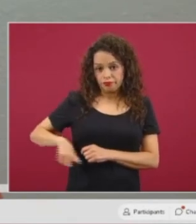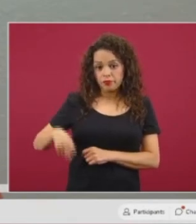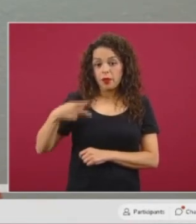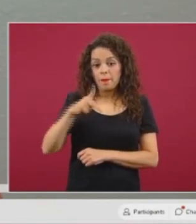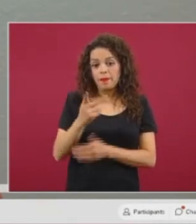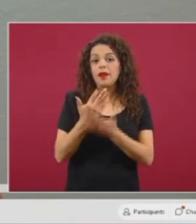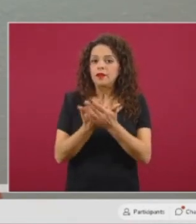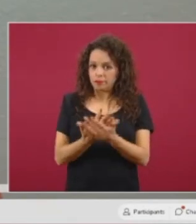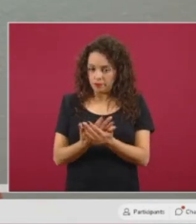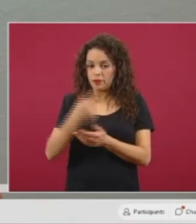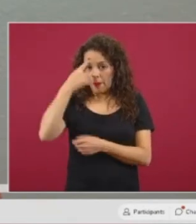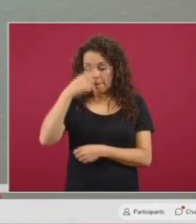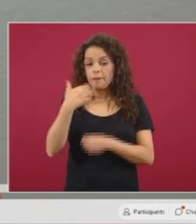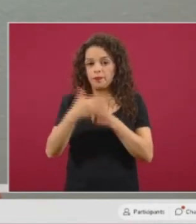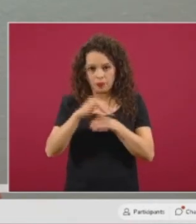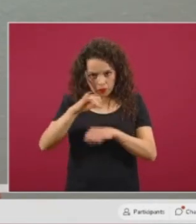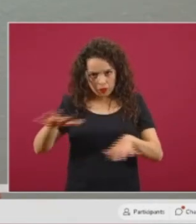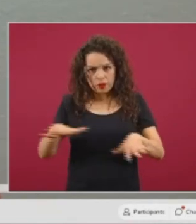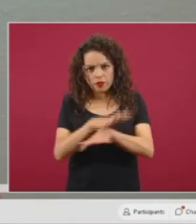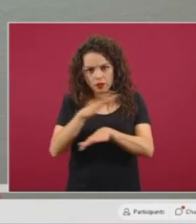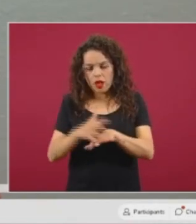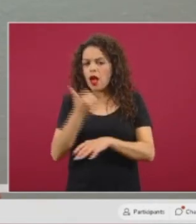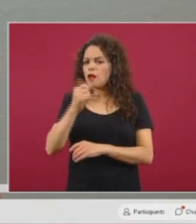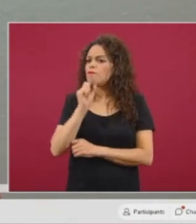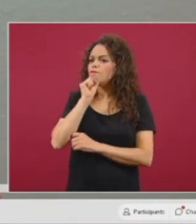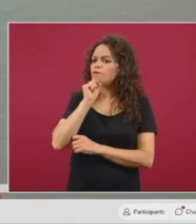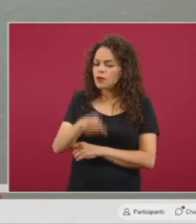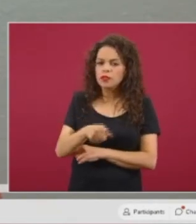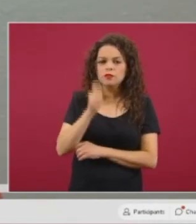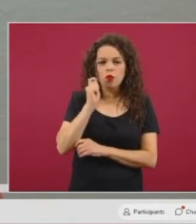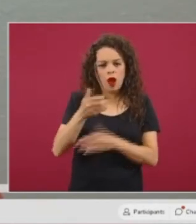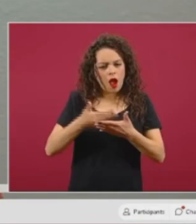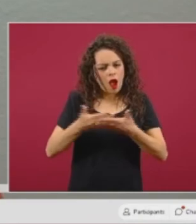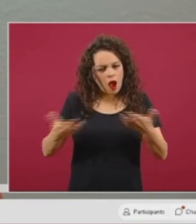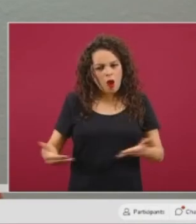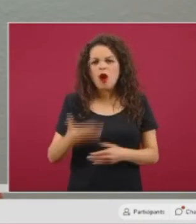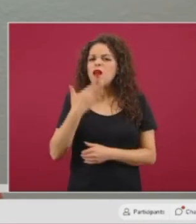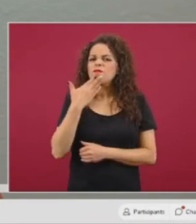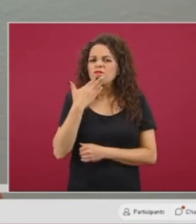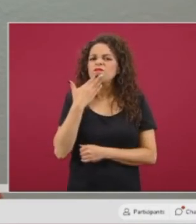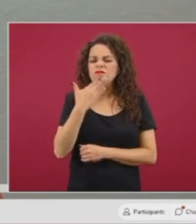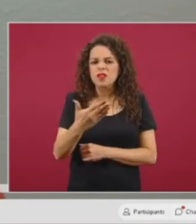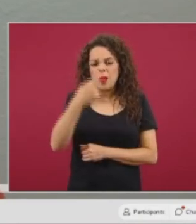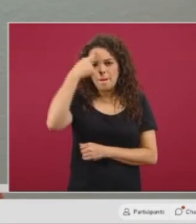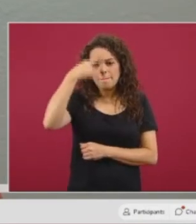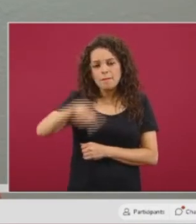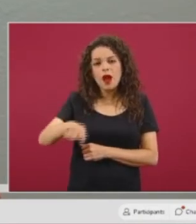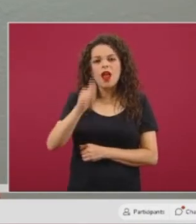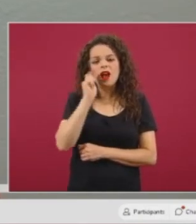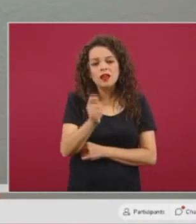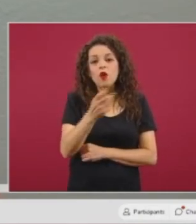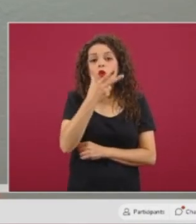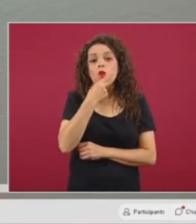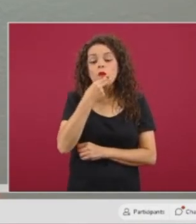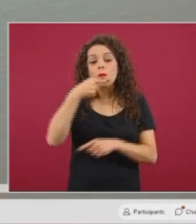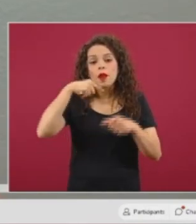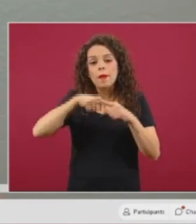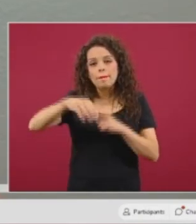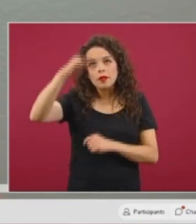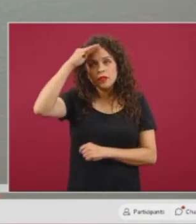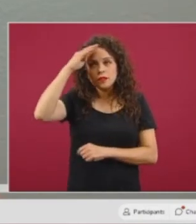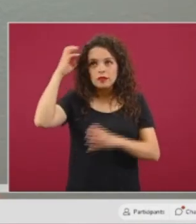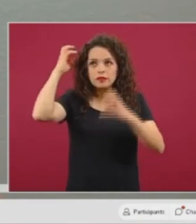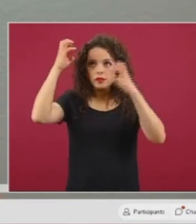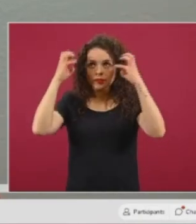cambios, y también nosotros pensamos que ha sido un momento de reflexión también para los hombres, para involucrarse de una manera